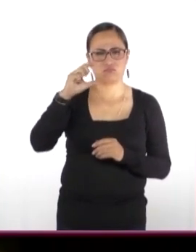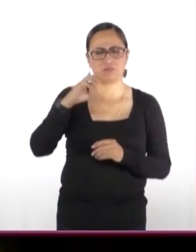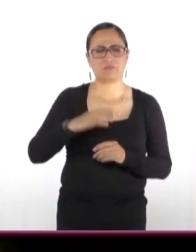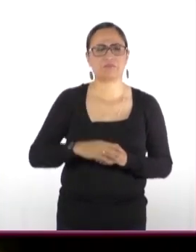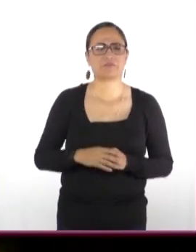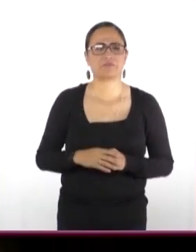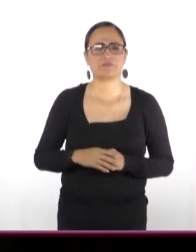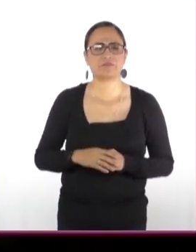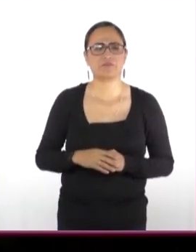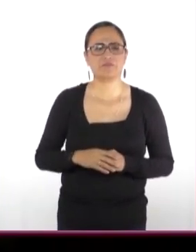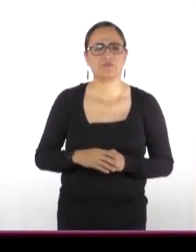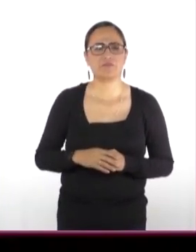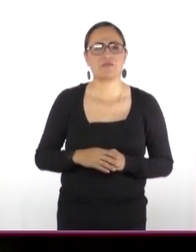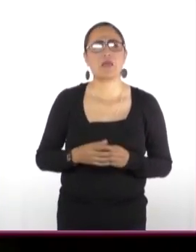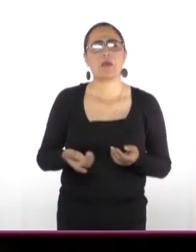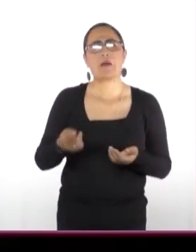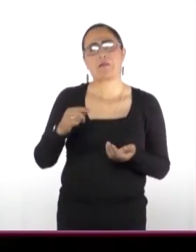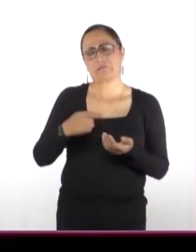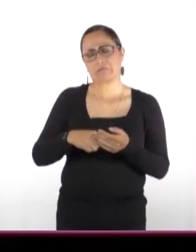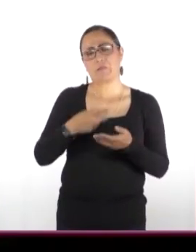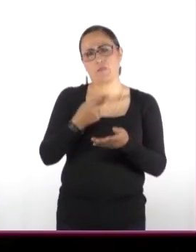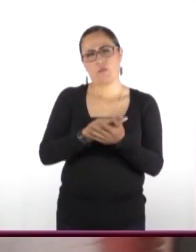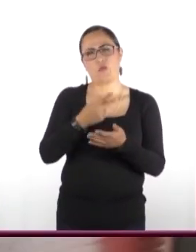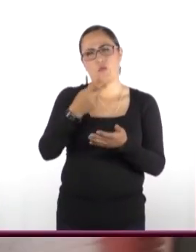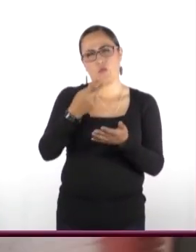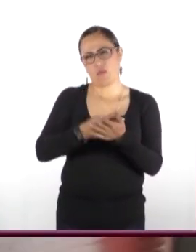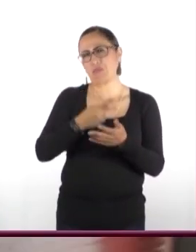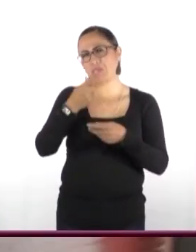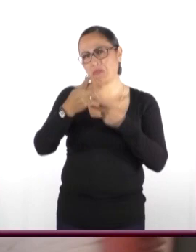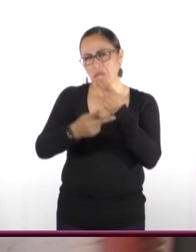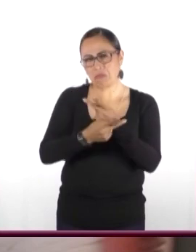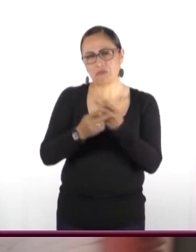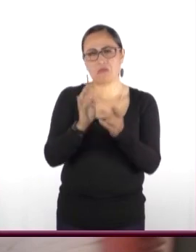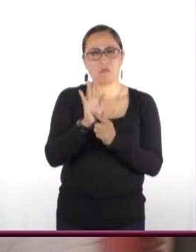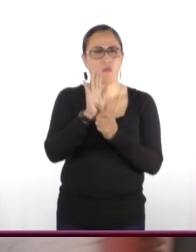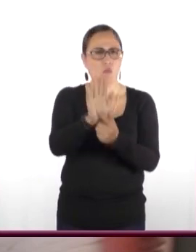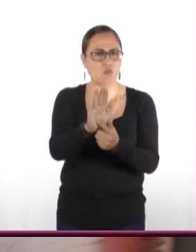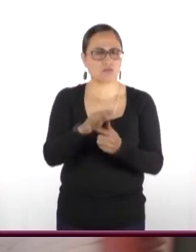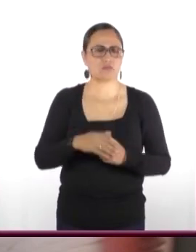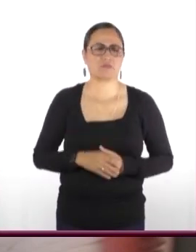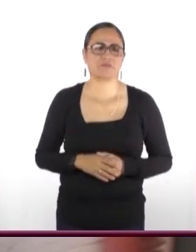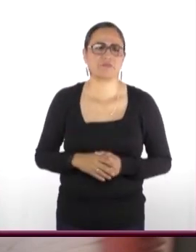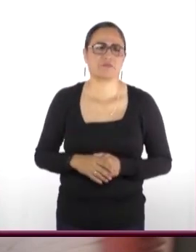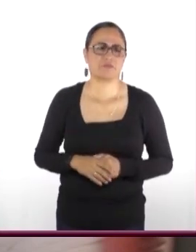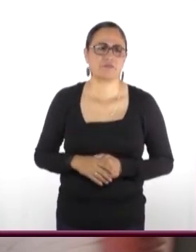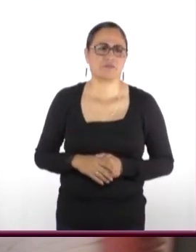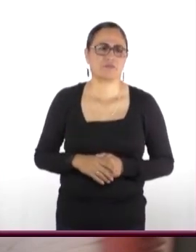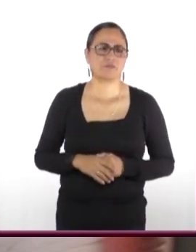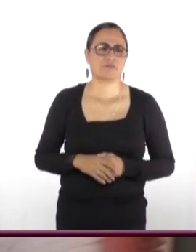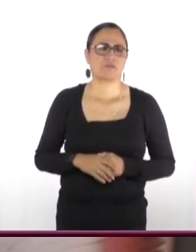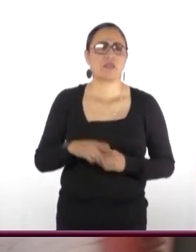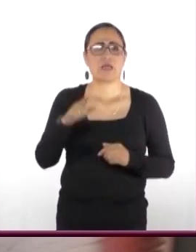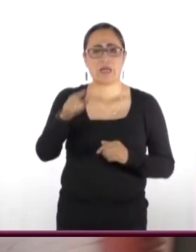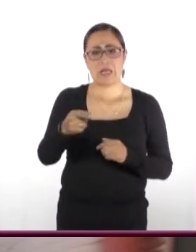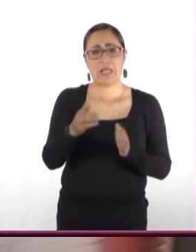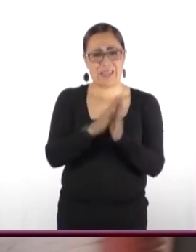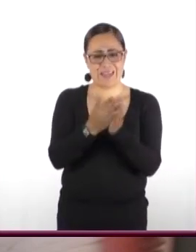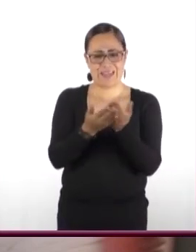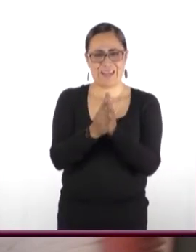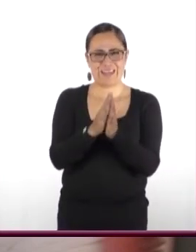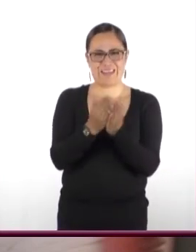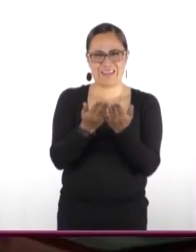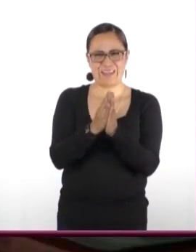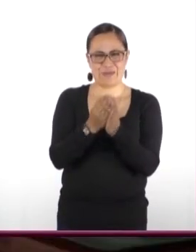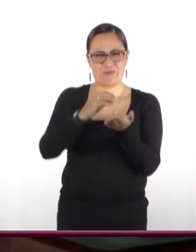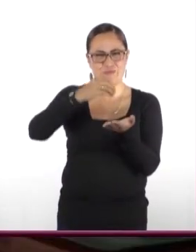base, ahora sí que al diseño del producto. Ok. Y dentro de la industria del libro, ¿cuál ha sido el grosor más delgado